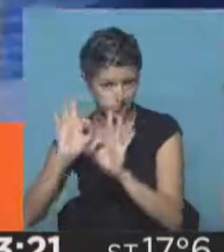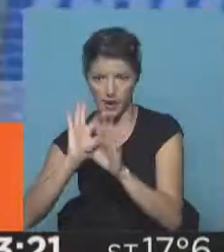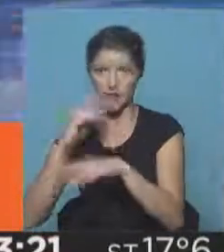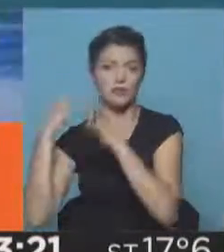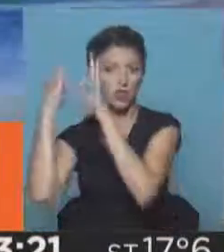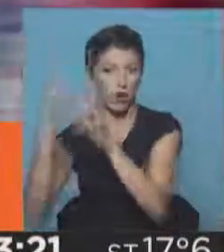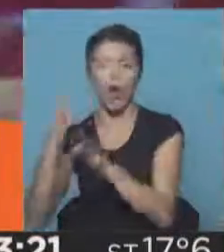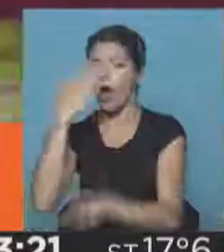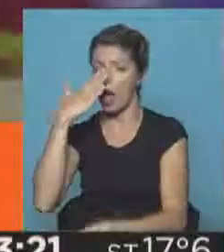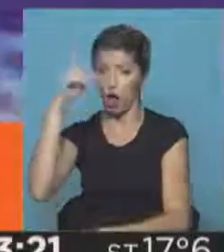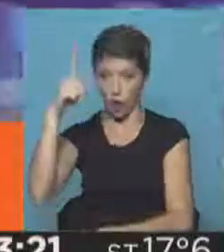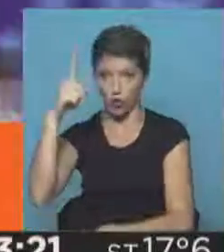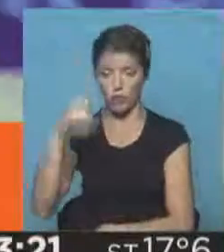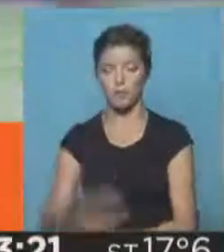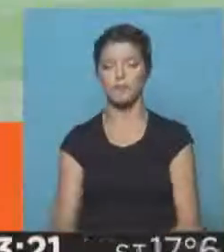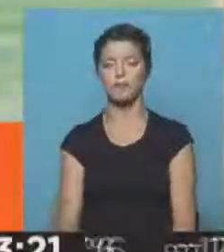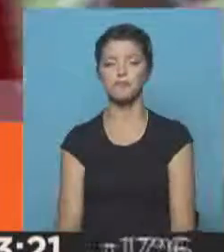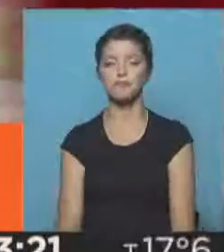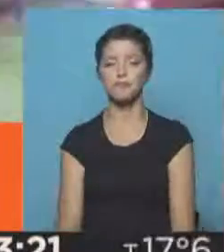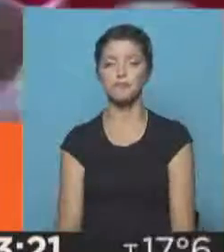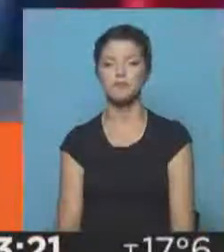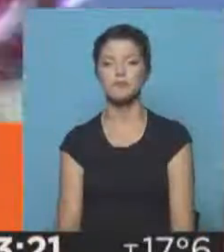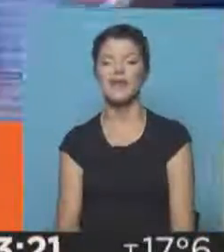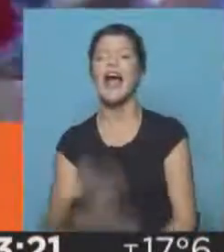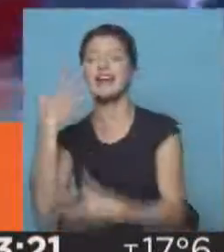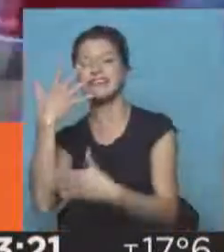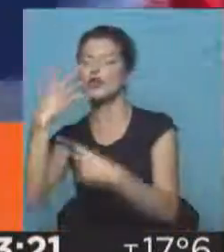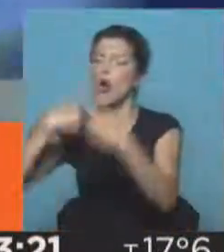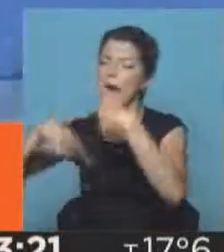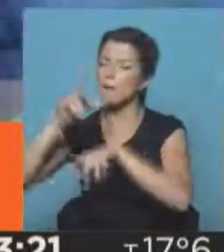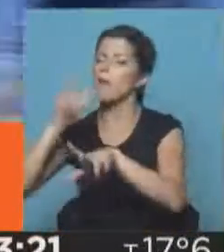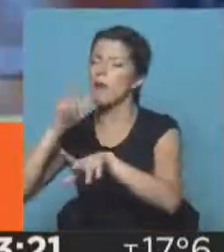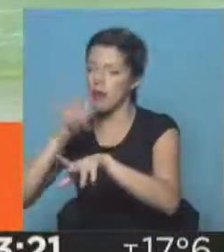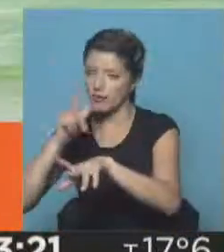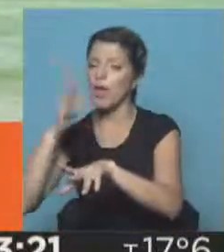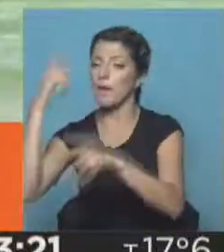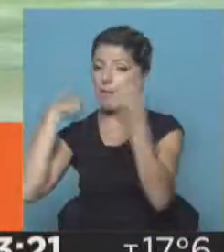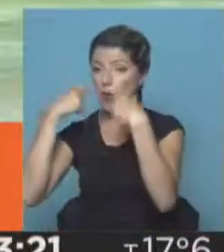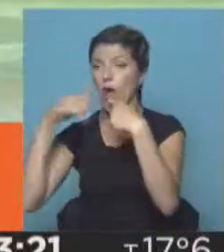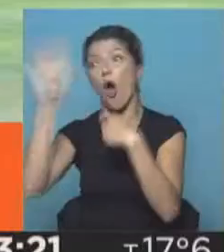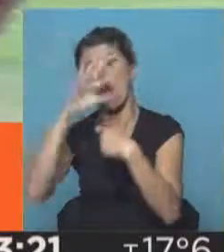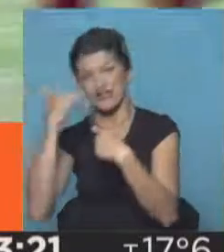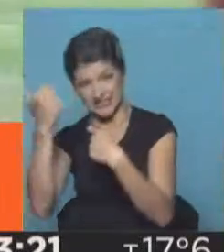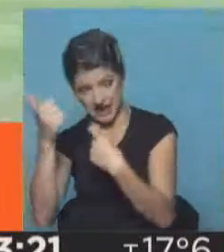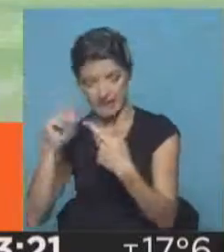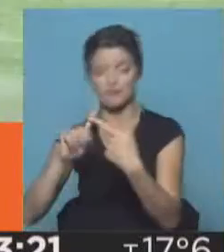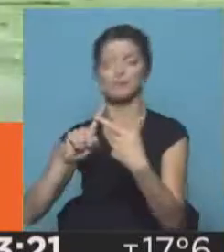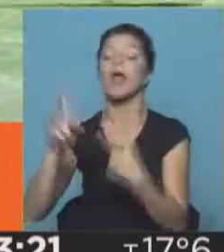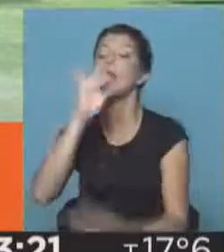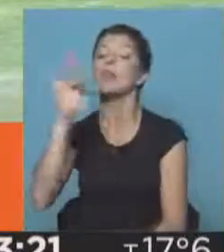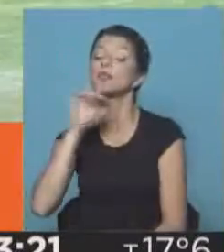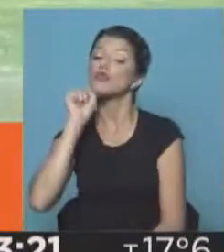Córdoba. Habría 5 cambios que podrían transformarse en 6. El técnico